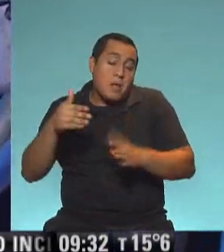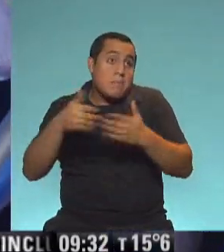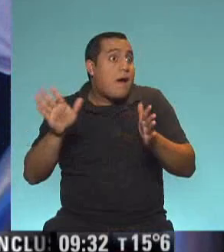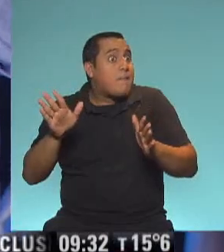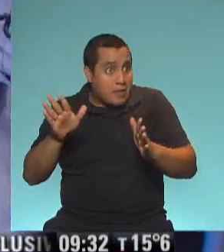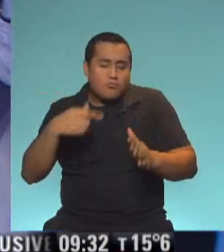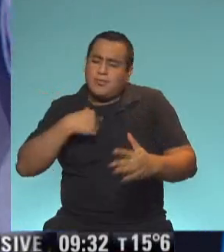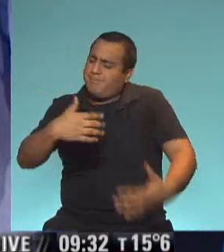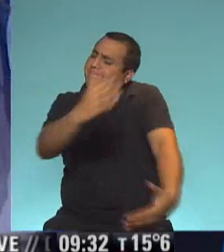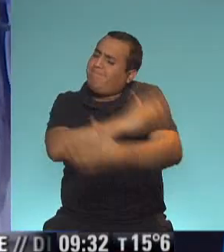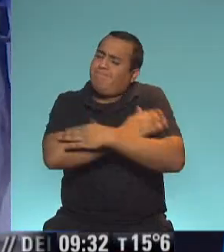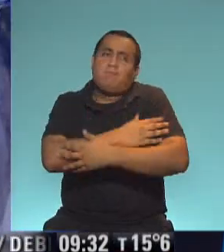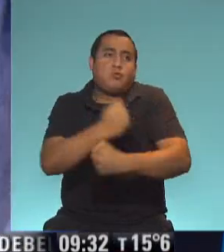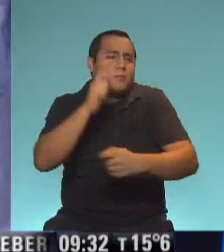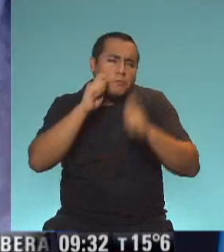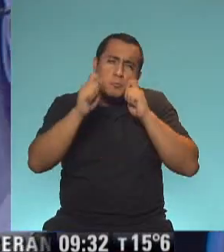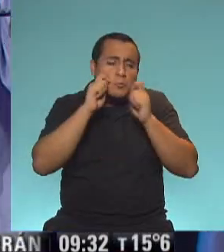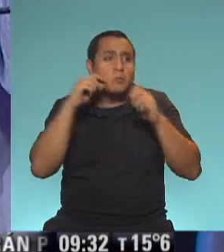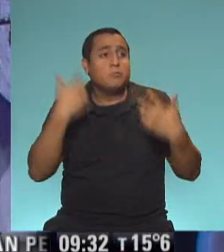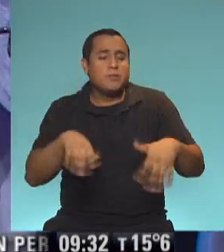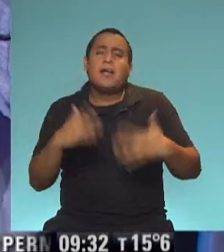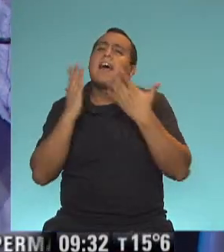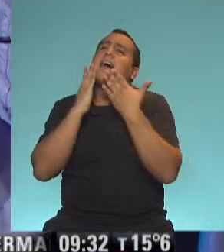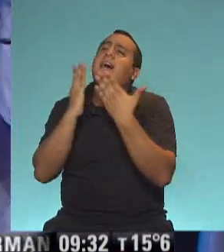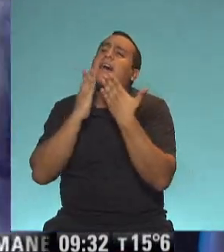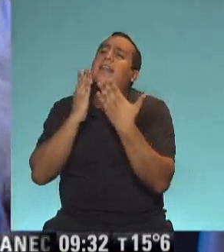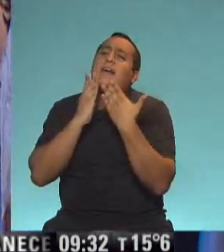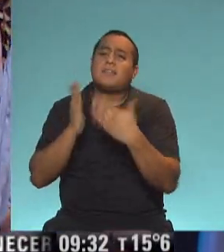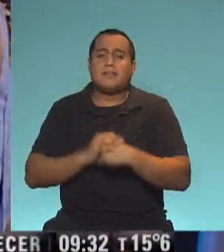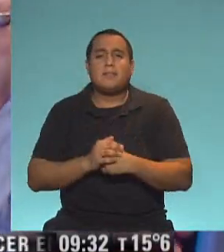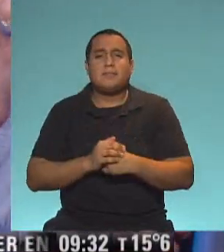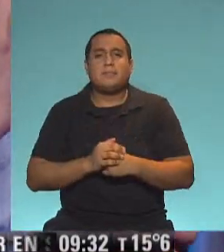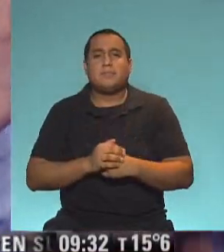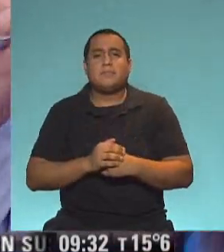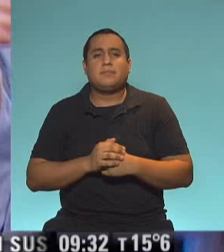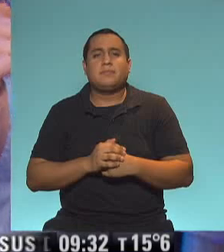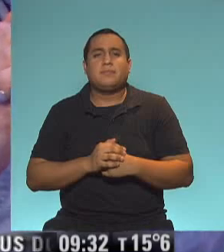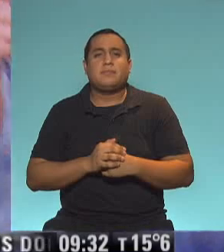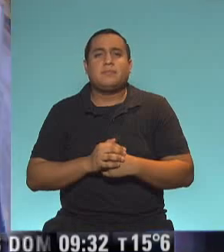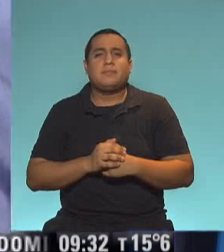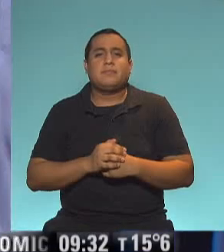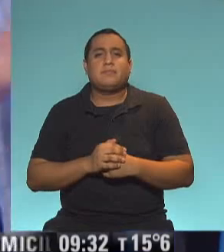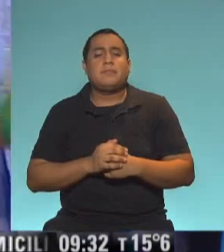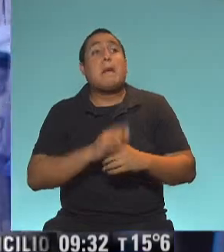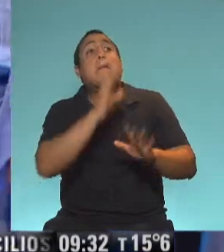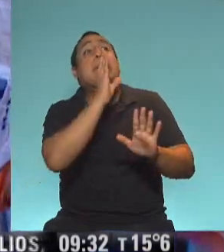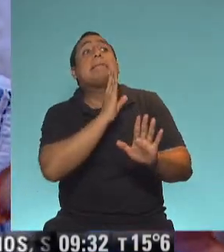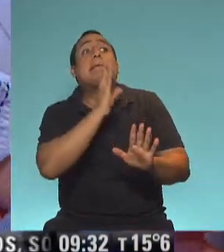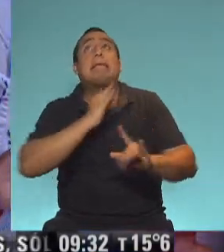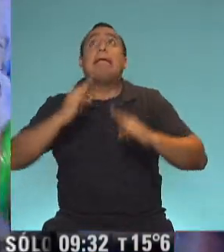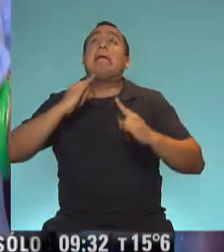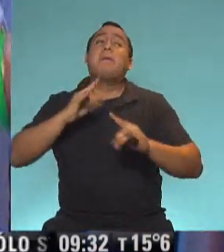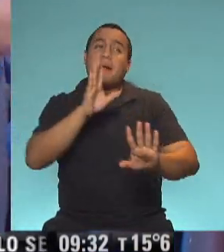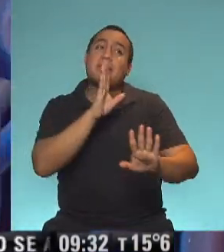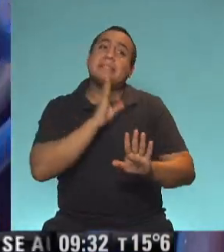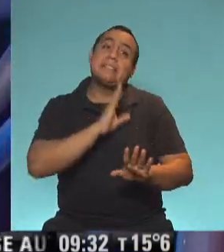fuerte, fuerte, fuerte, fuerte. Muchas y nos dan muchos gracias, besos. Gracias, muchas gracias. ¡Querés que huele! ¡Querés que huele! Paciencia, hay que tener